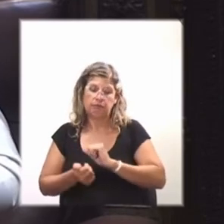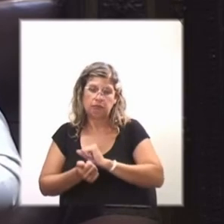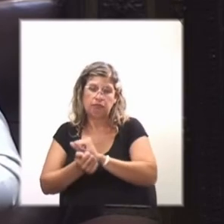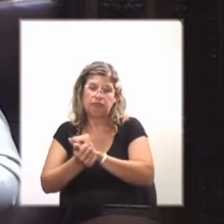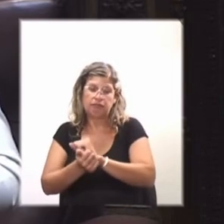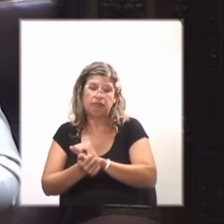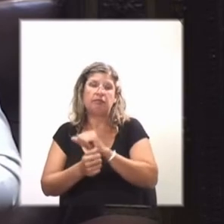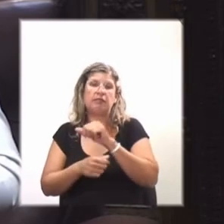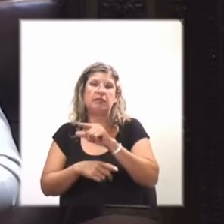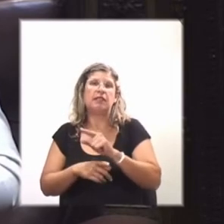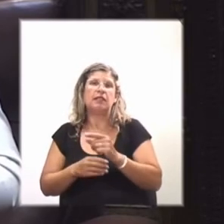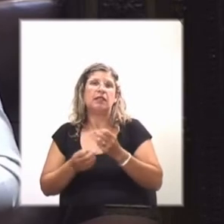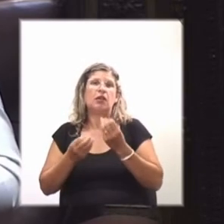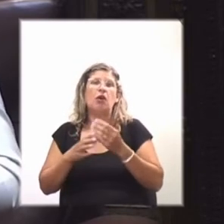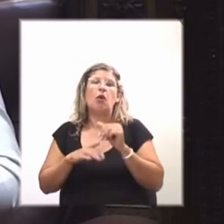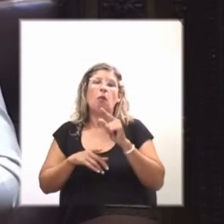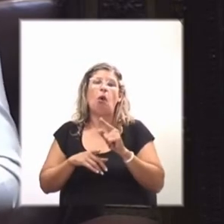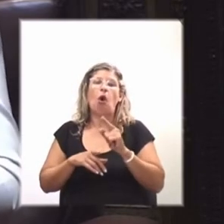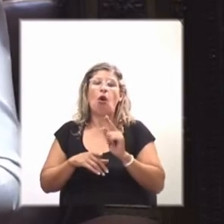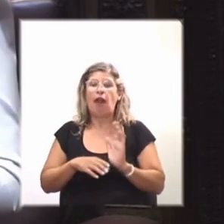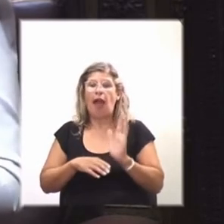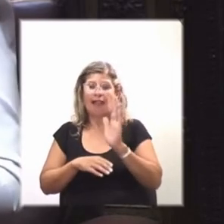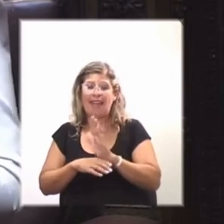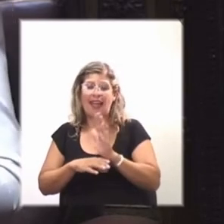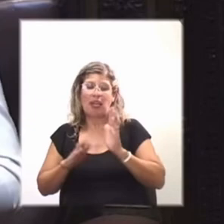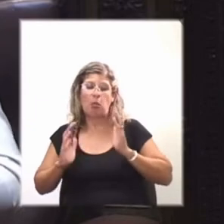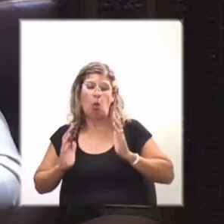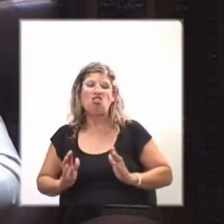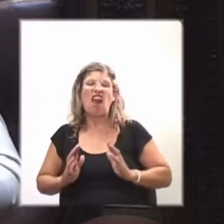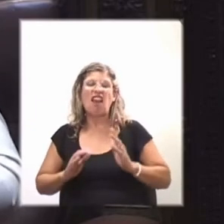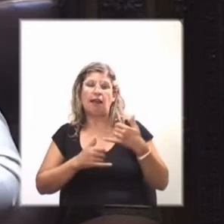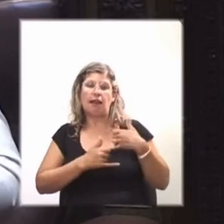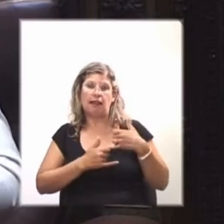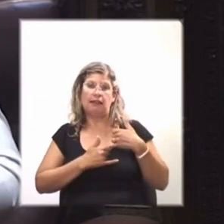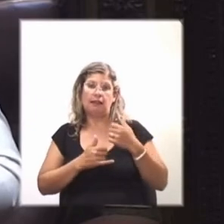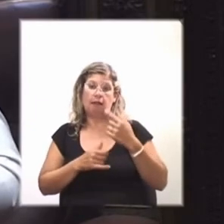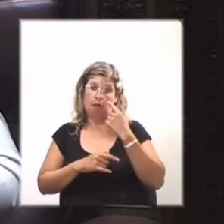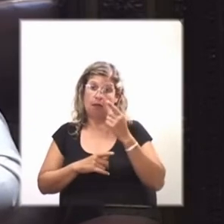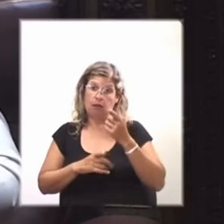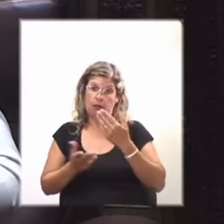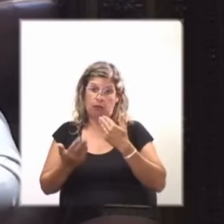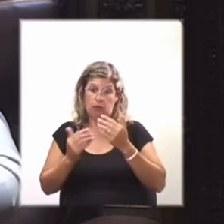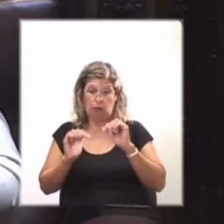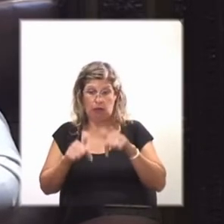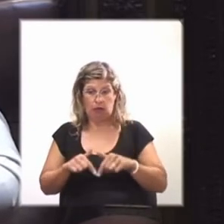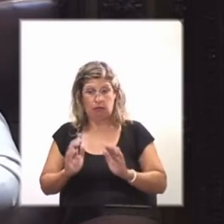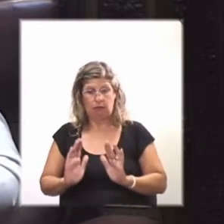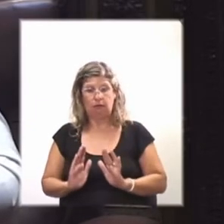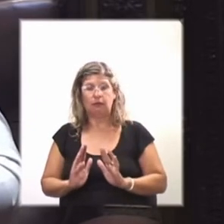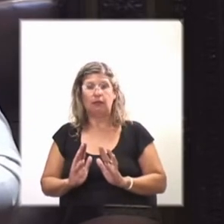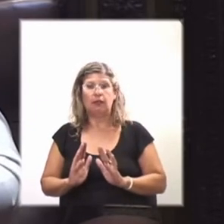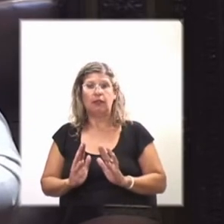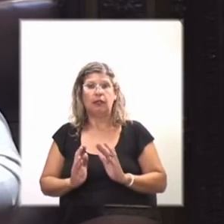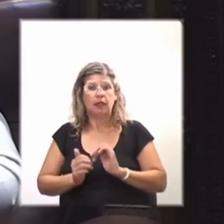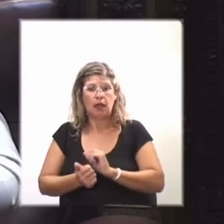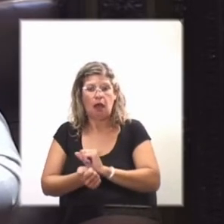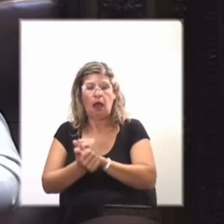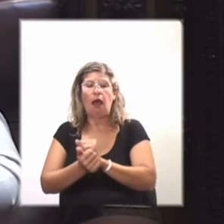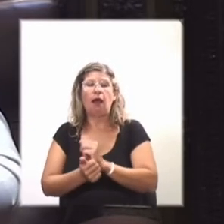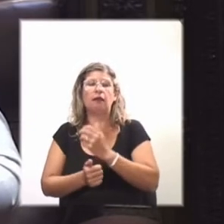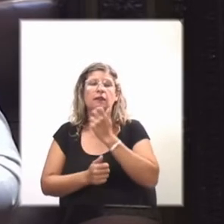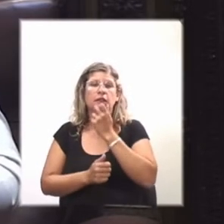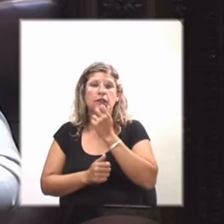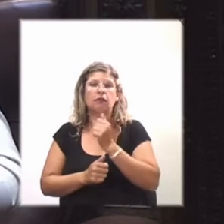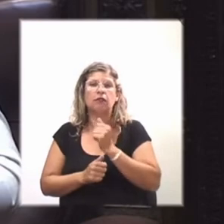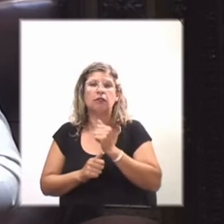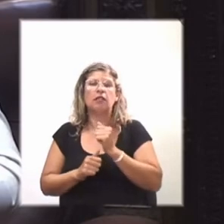procesado por ataque moral al ejército. Miren de lo que estamos hablando, la detención de Jorge Valle. Estuvo